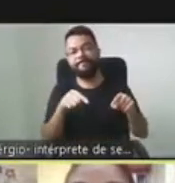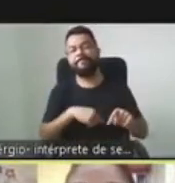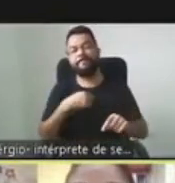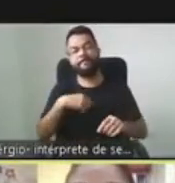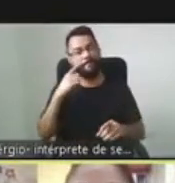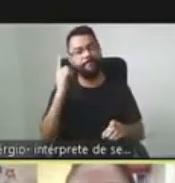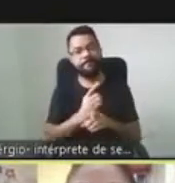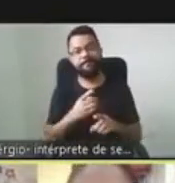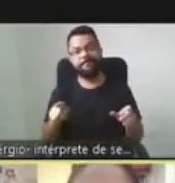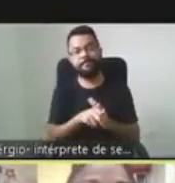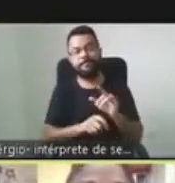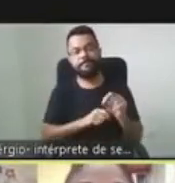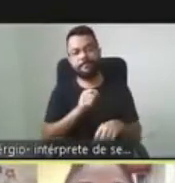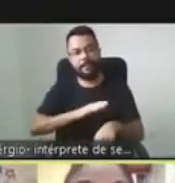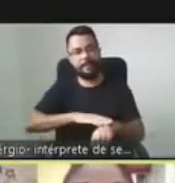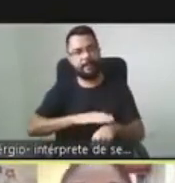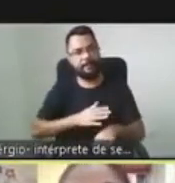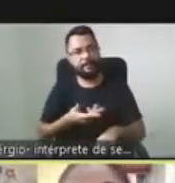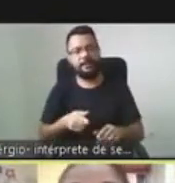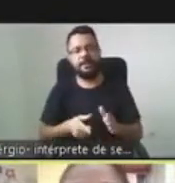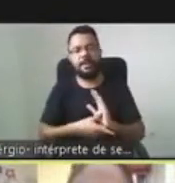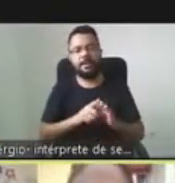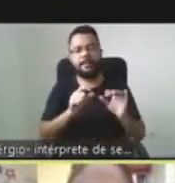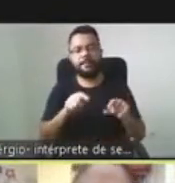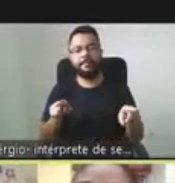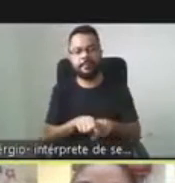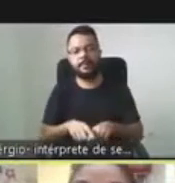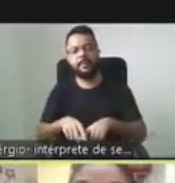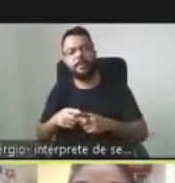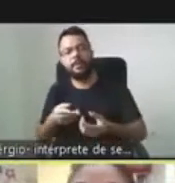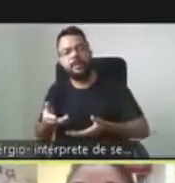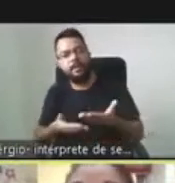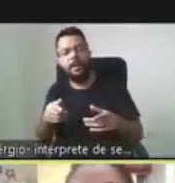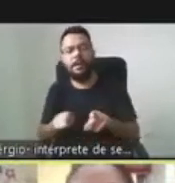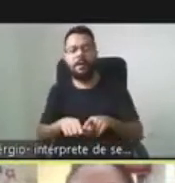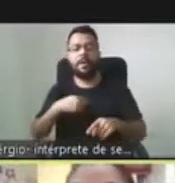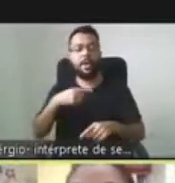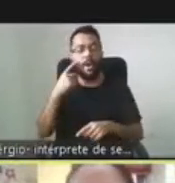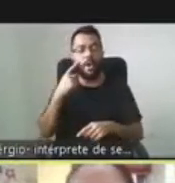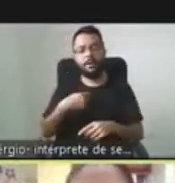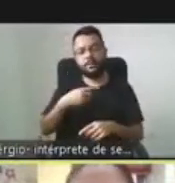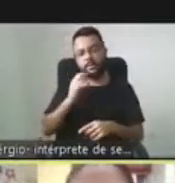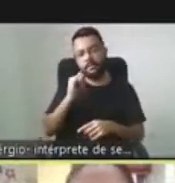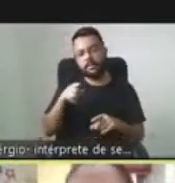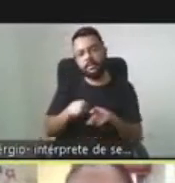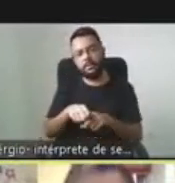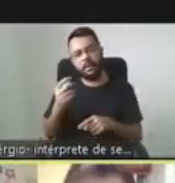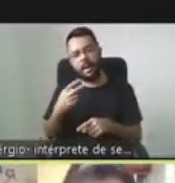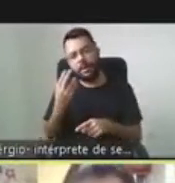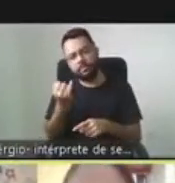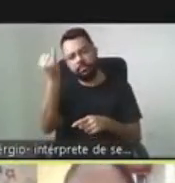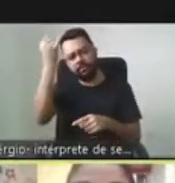actuar a tiempo. La rehabilitación, porque necesitamos que los apoyos, los cuidados y la atención estén